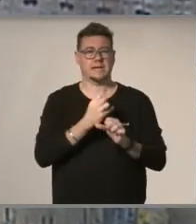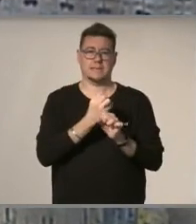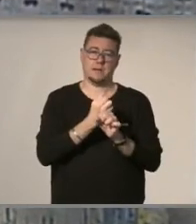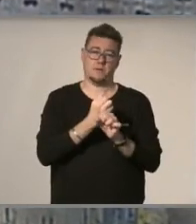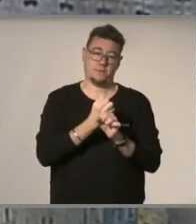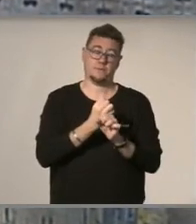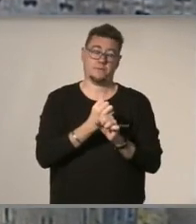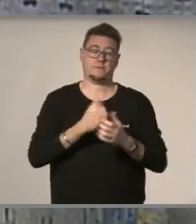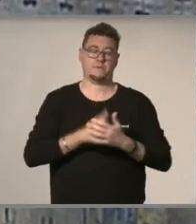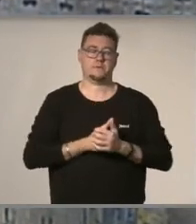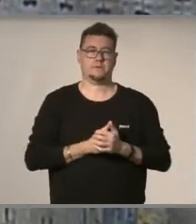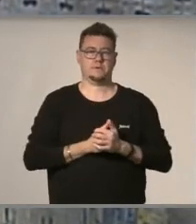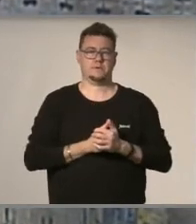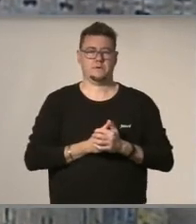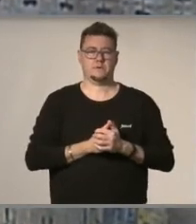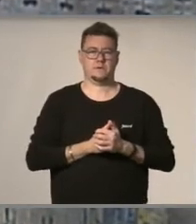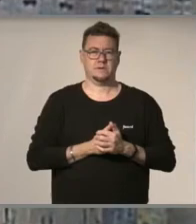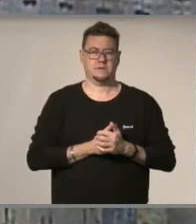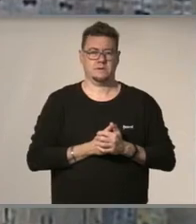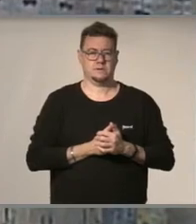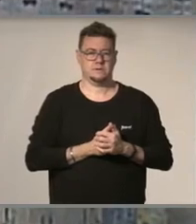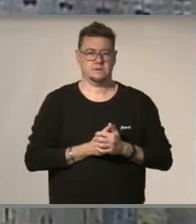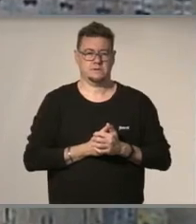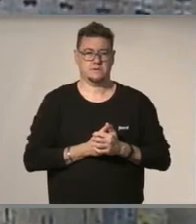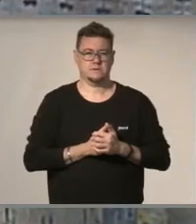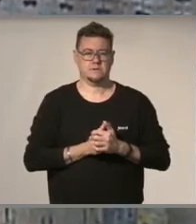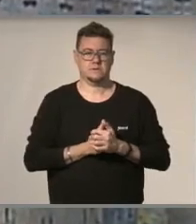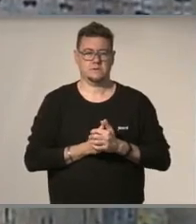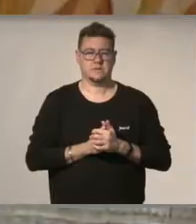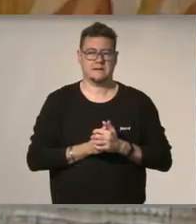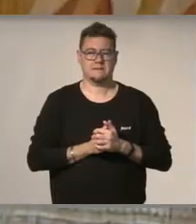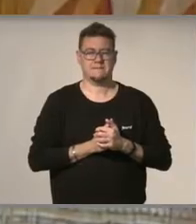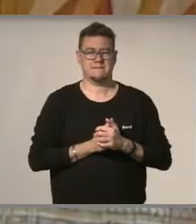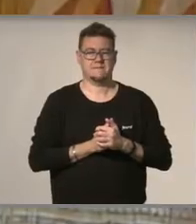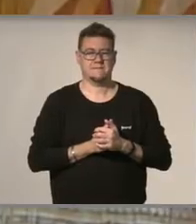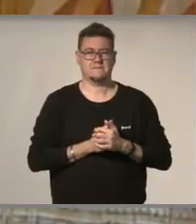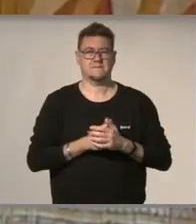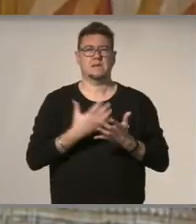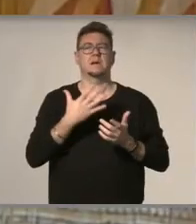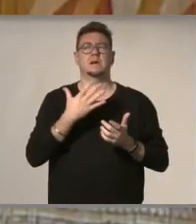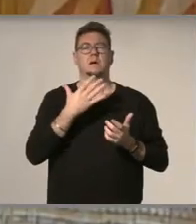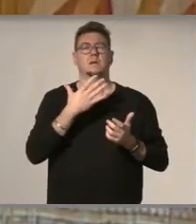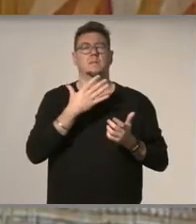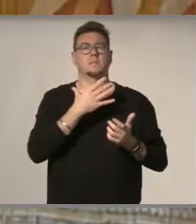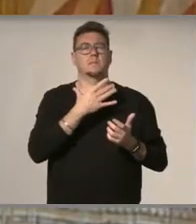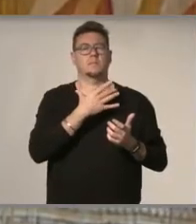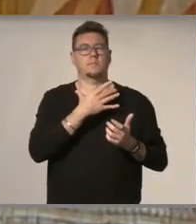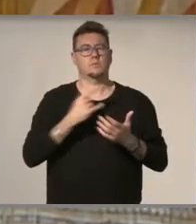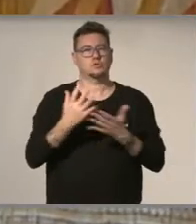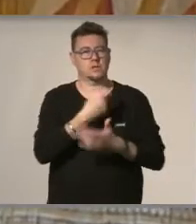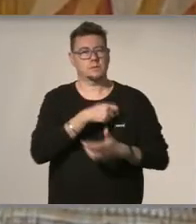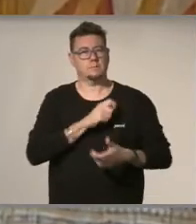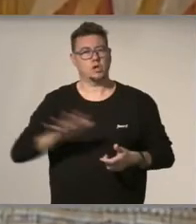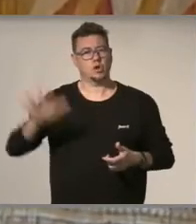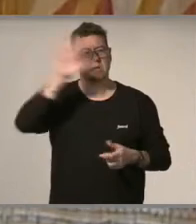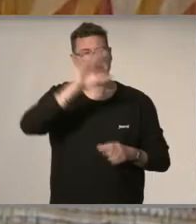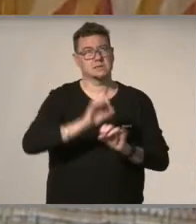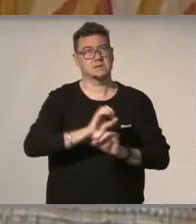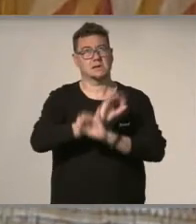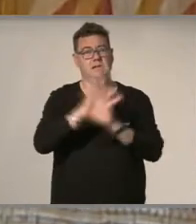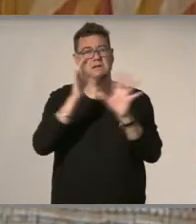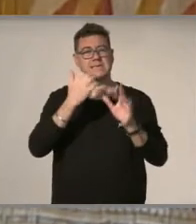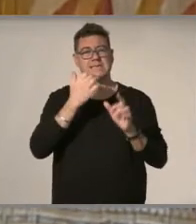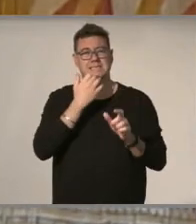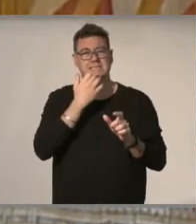también deviene a ser otro problema en estos momentos en nuestro país. Pero podemos tener todos los españoles claro que sin el esfuerzo y la dedicación de